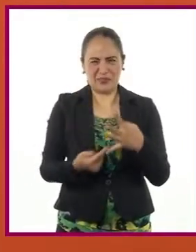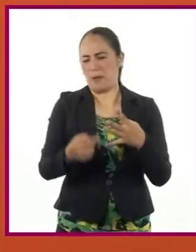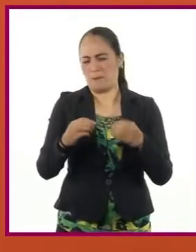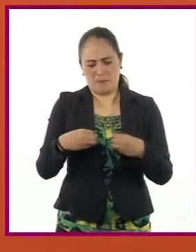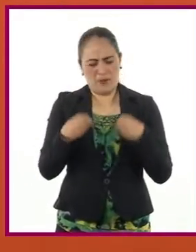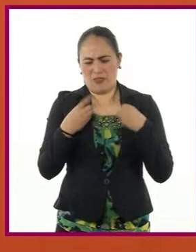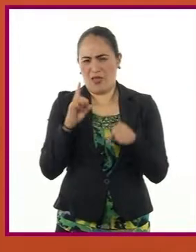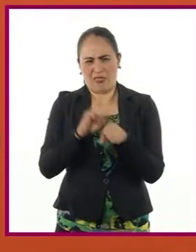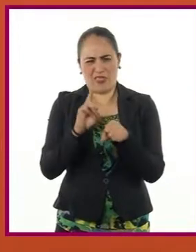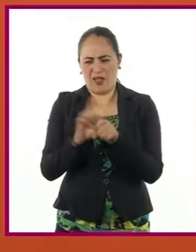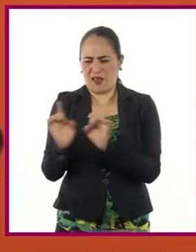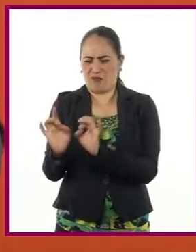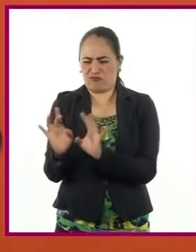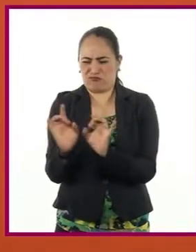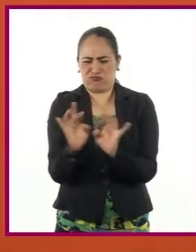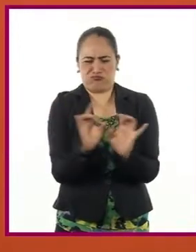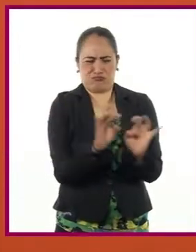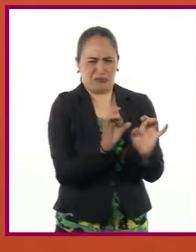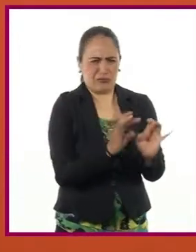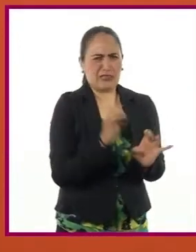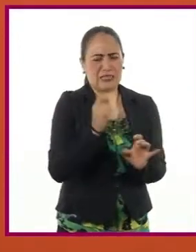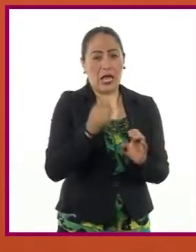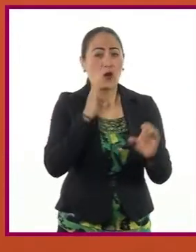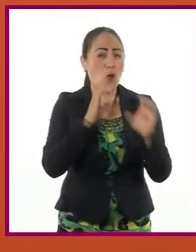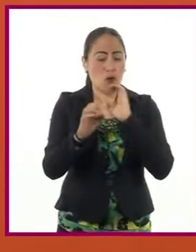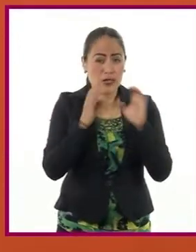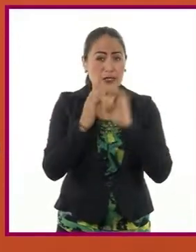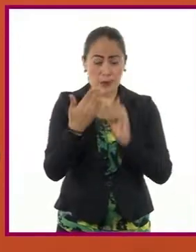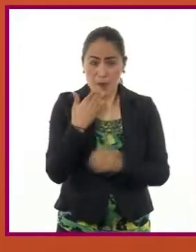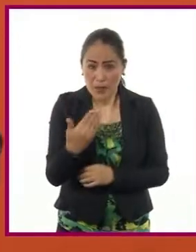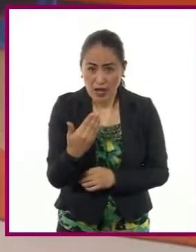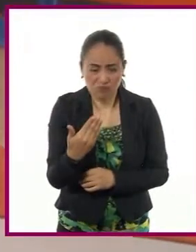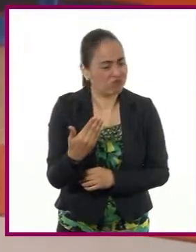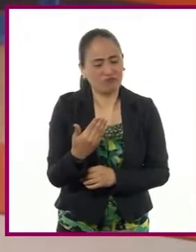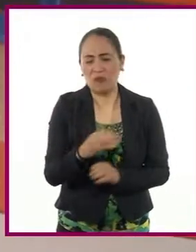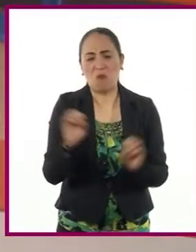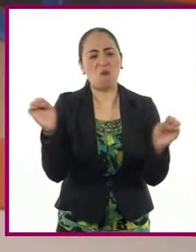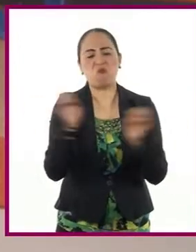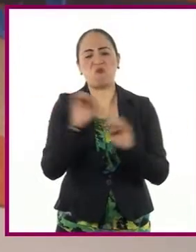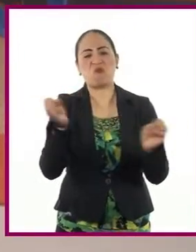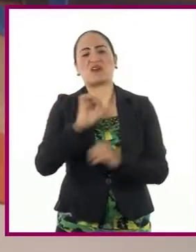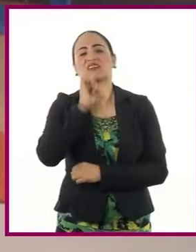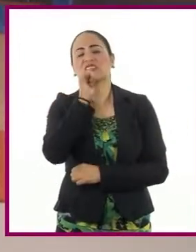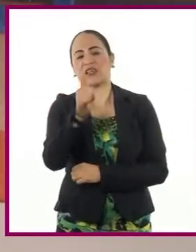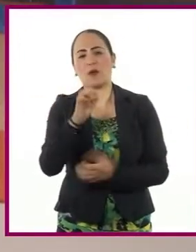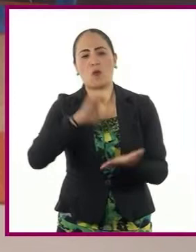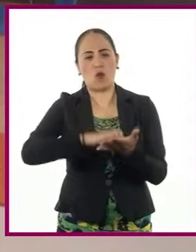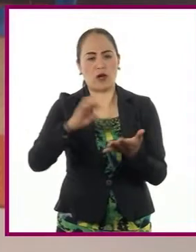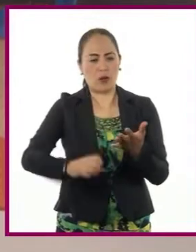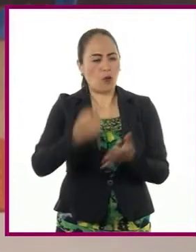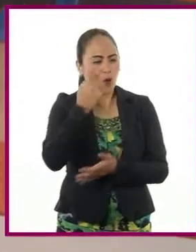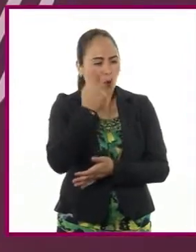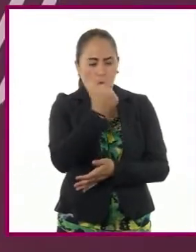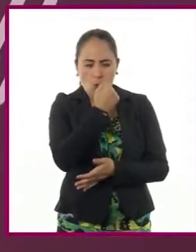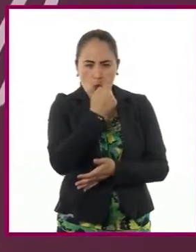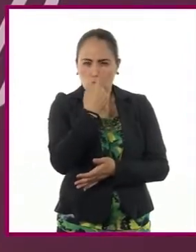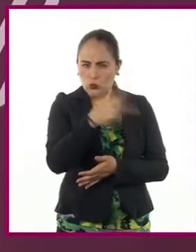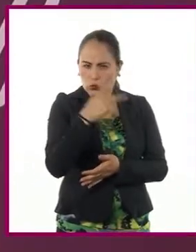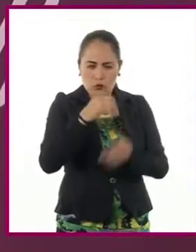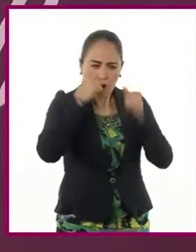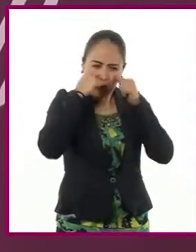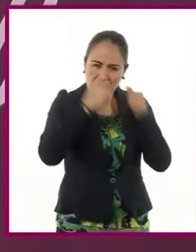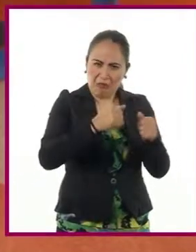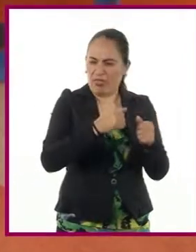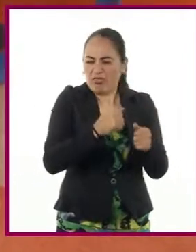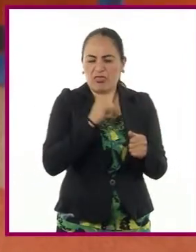cotidianos se deben a una comunicación poco efectiva o nula, como no tomar en cuenta los puntos de vista de otras personas, no